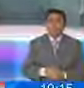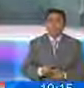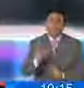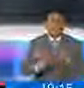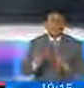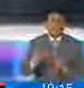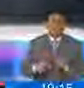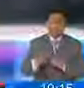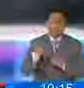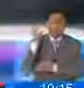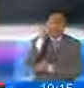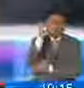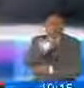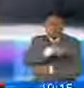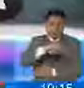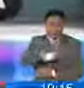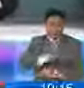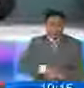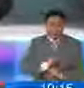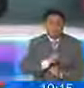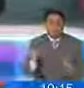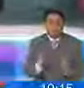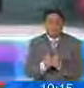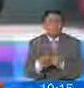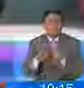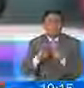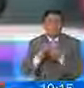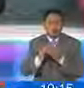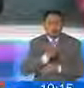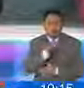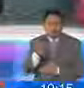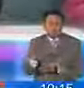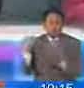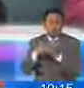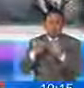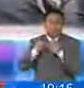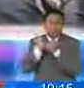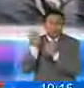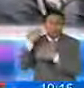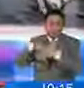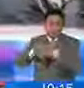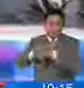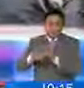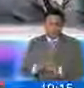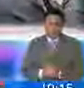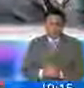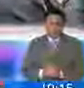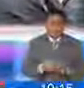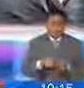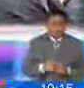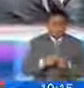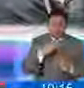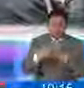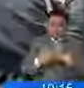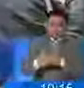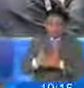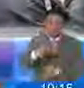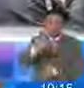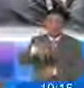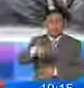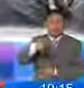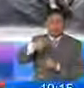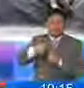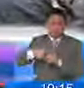respuesta y socorro del Cabildo acompañarán a la familia hasta su reinserción social. Iniciar el proceso de ayuda de 3 meses de arriendo, el